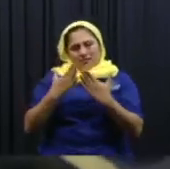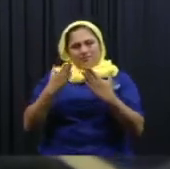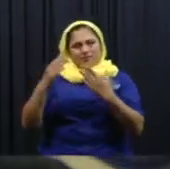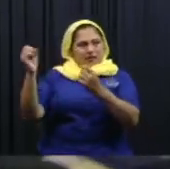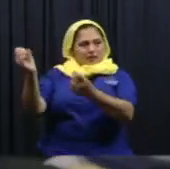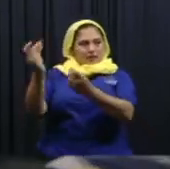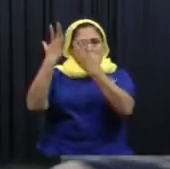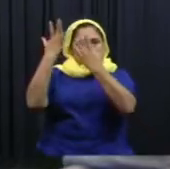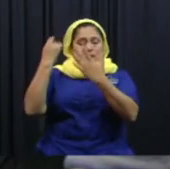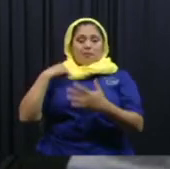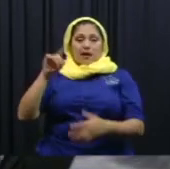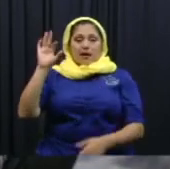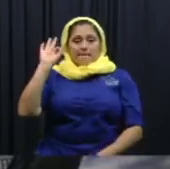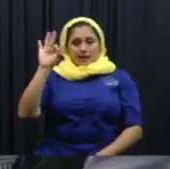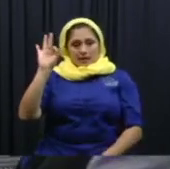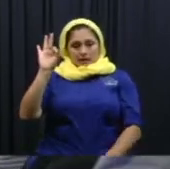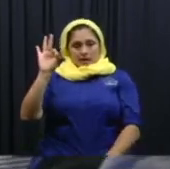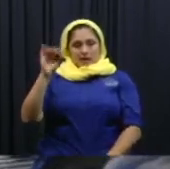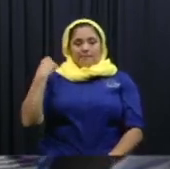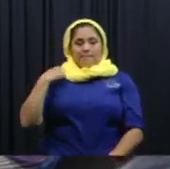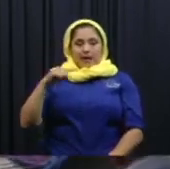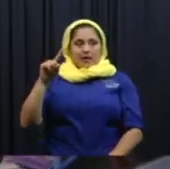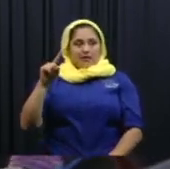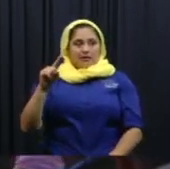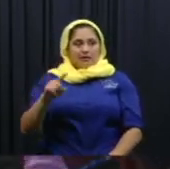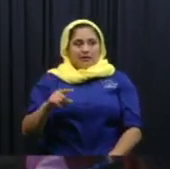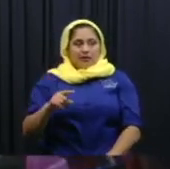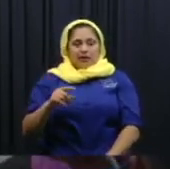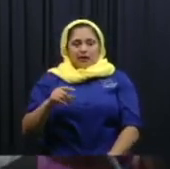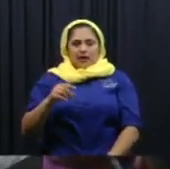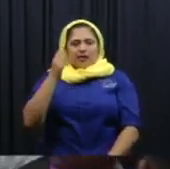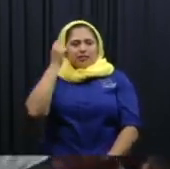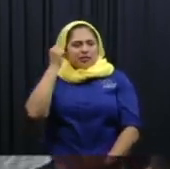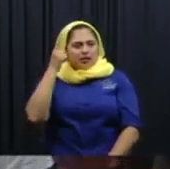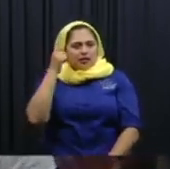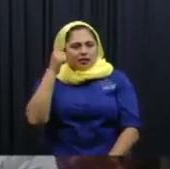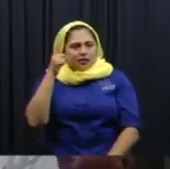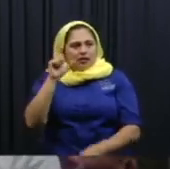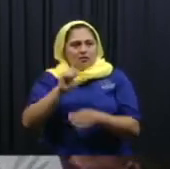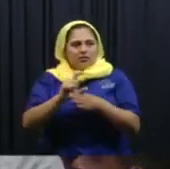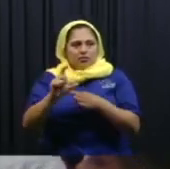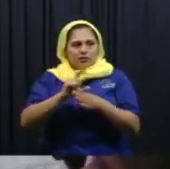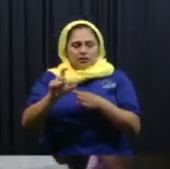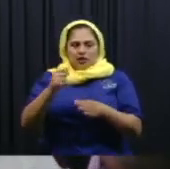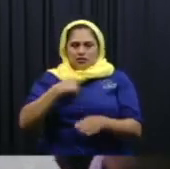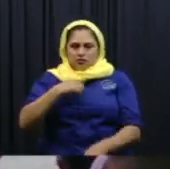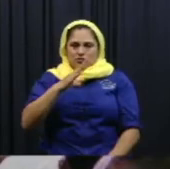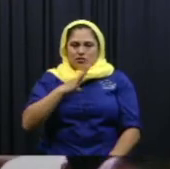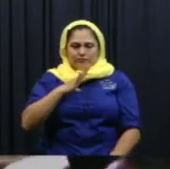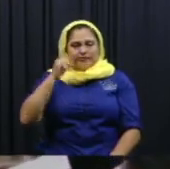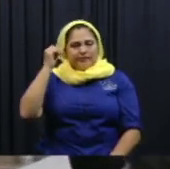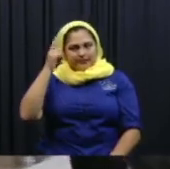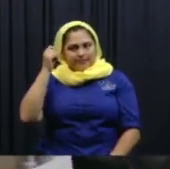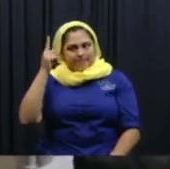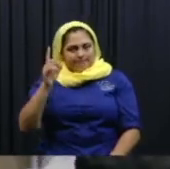para predicar y para dirimir y discernir asuntos que me toca discernir